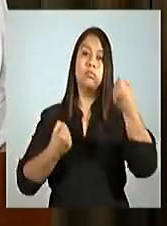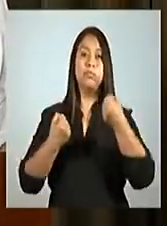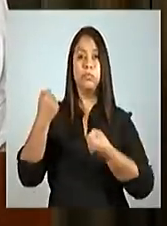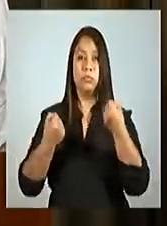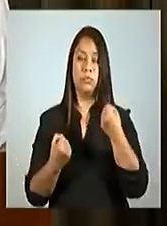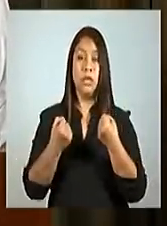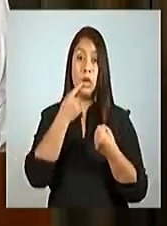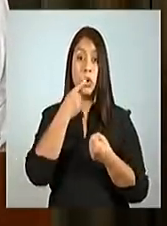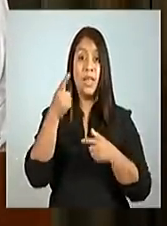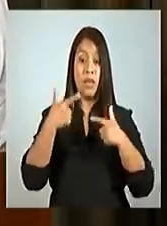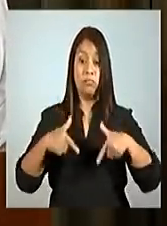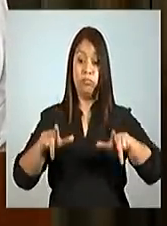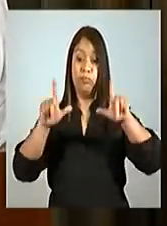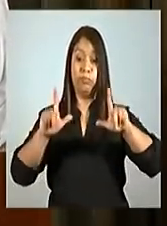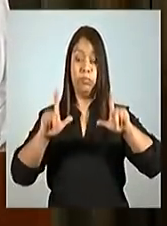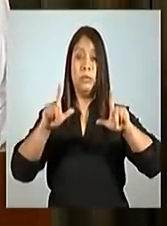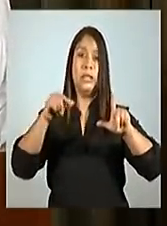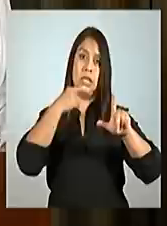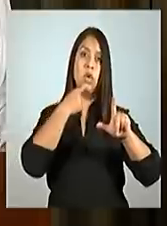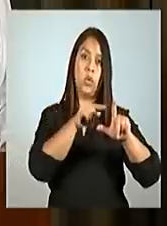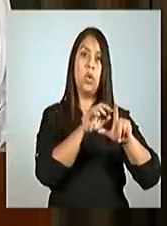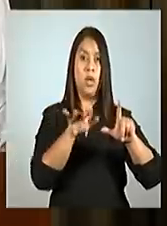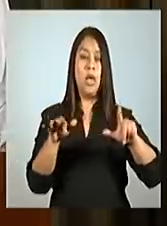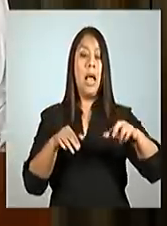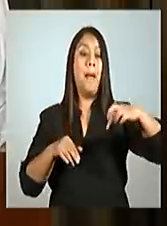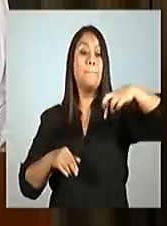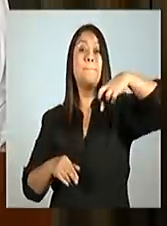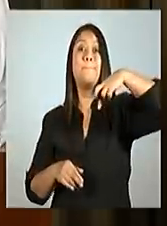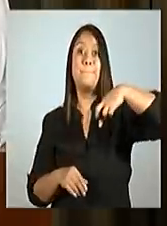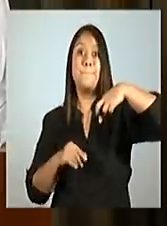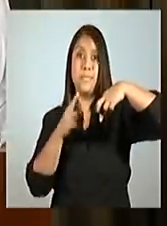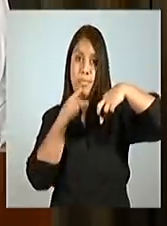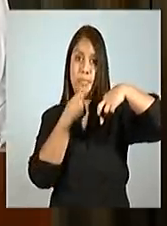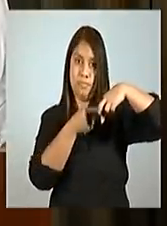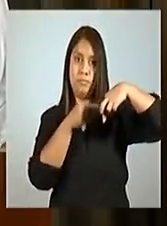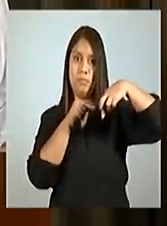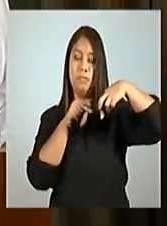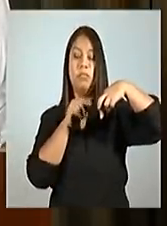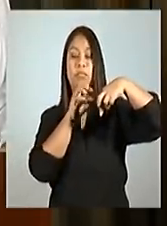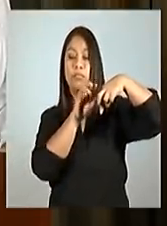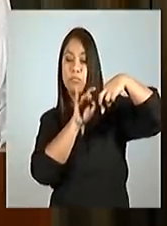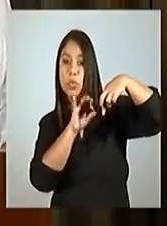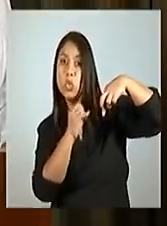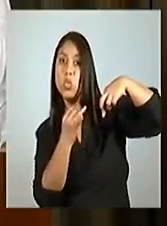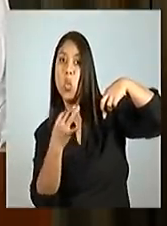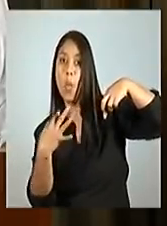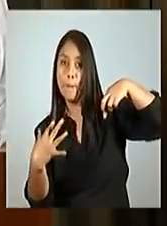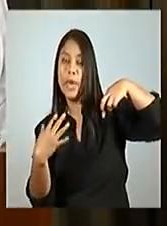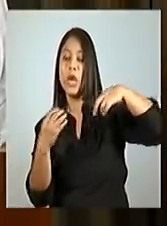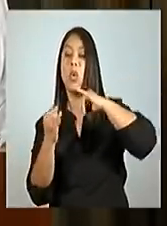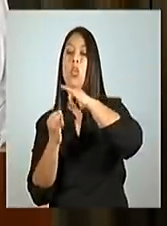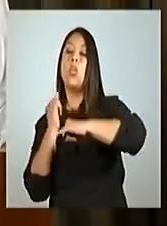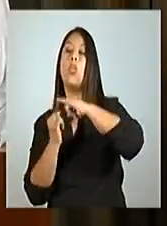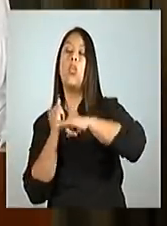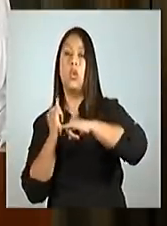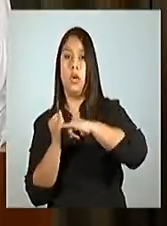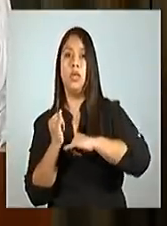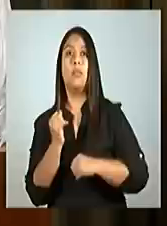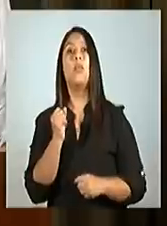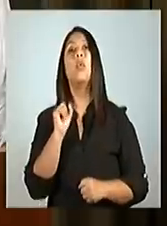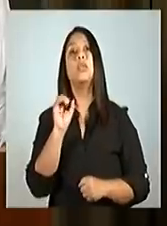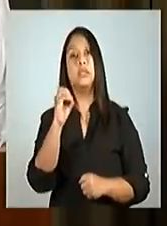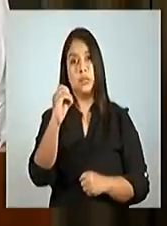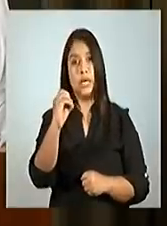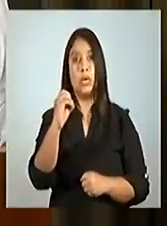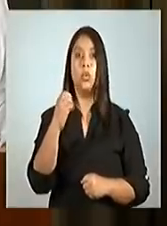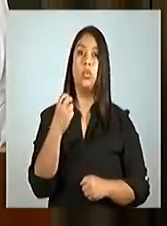circular los vehículos particulares, es decir, las placas que principian con la letra P y cuyos números finalicen